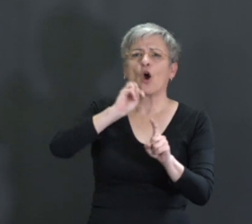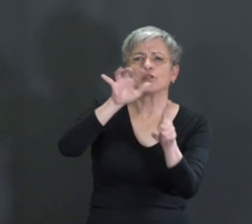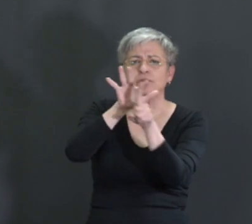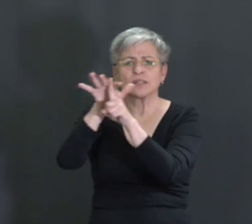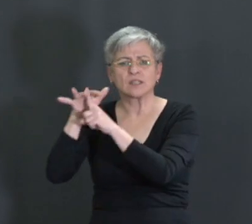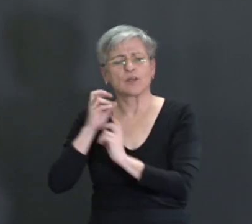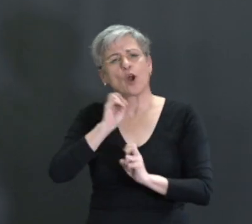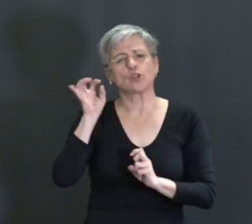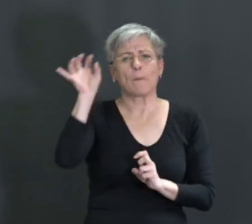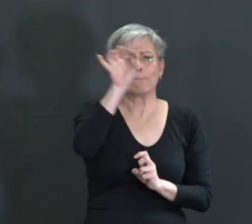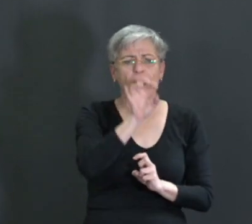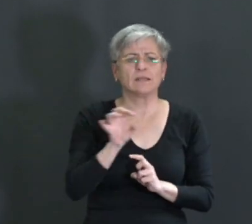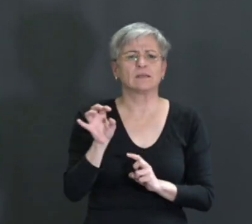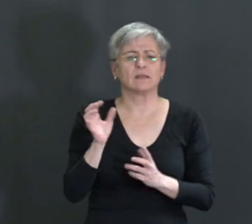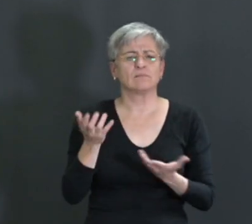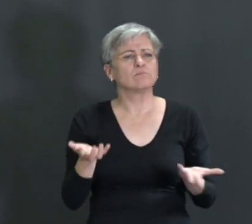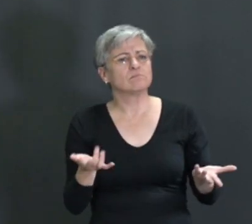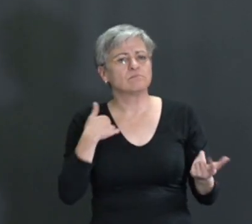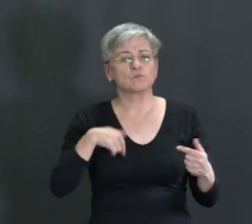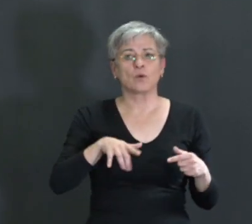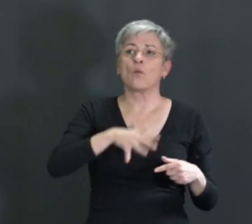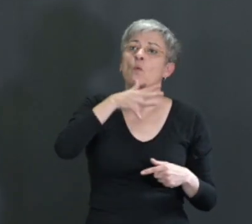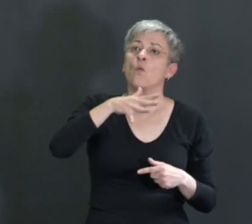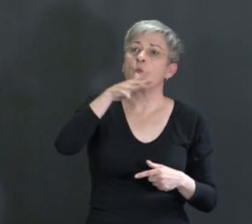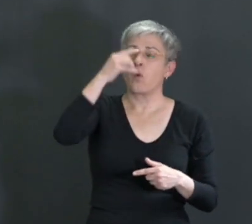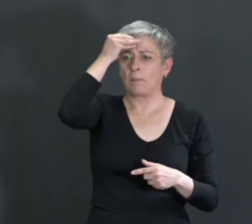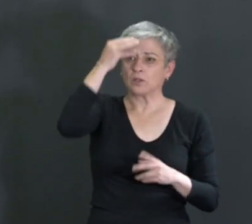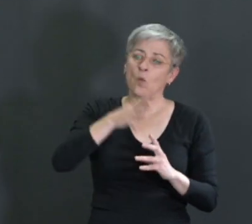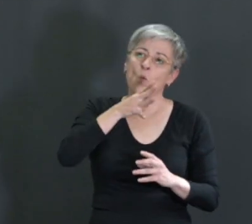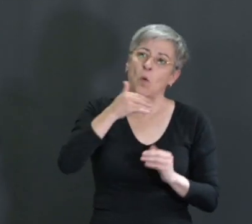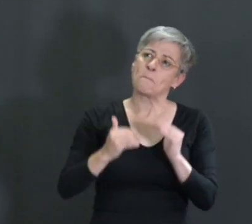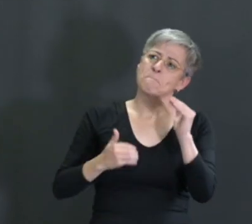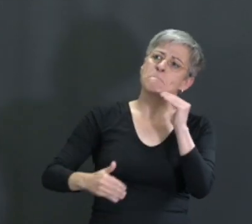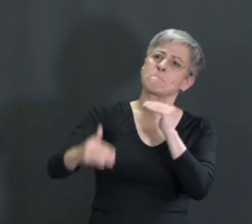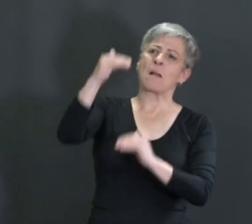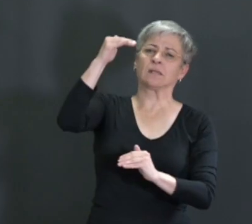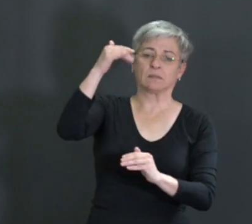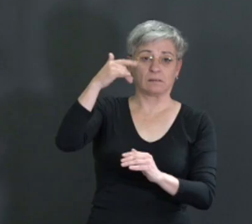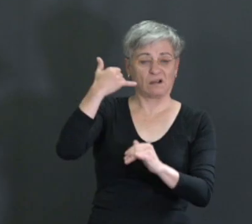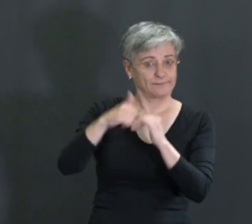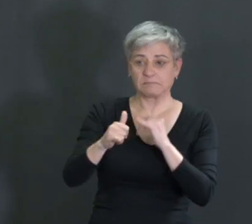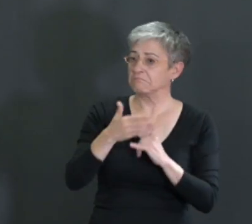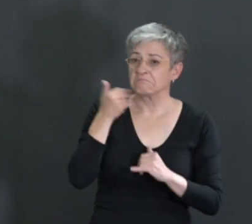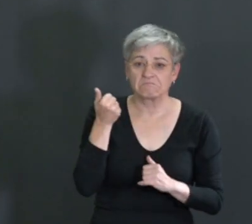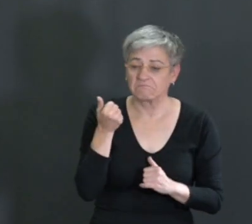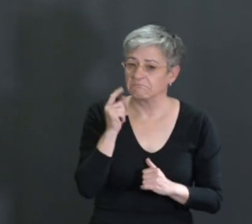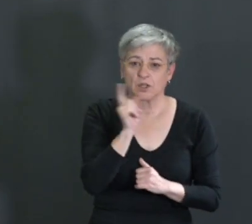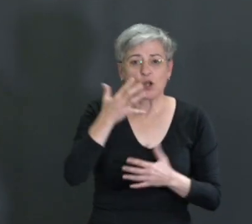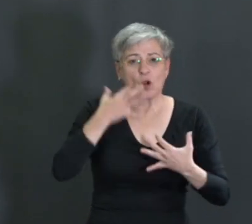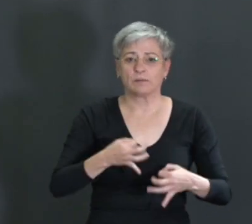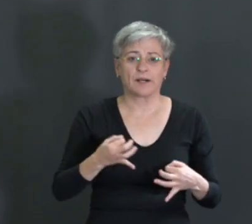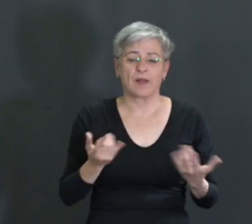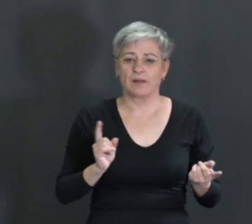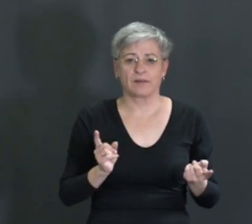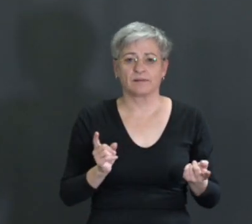en otros países que a lo mejor los consideramos muy superiores a nosotros y que no es cierto, ¿eh? No es cierto. A lo mejor